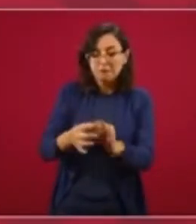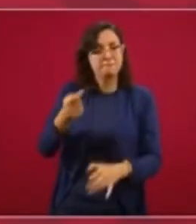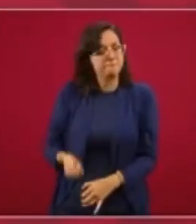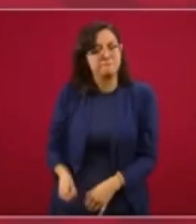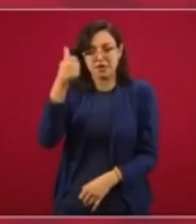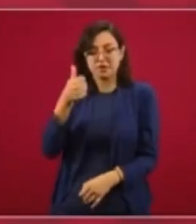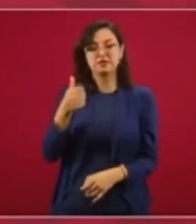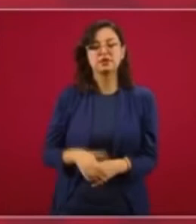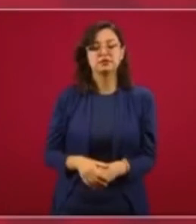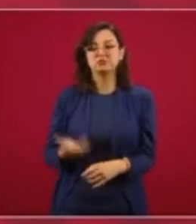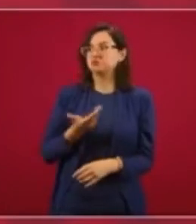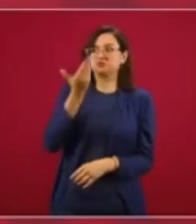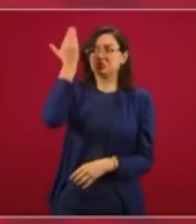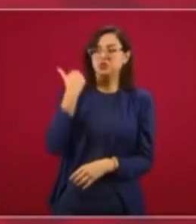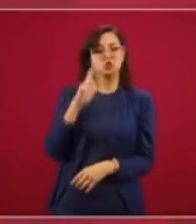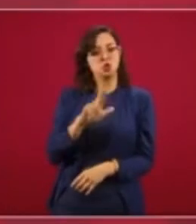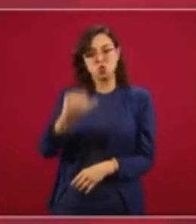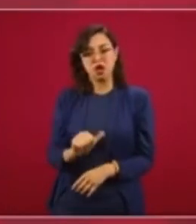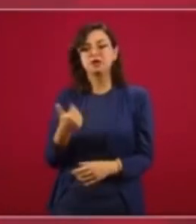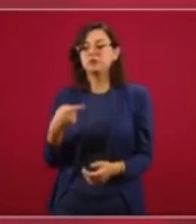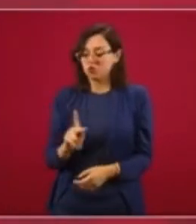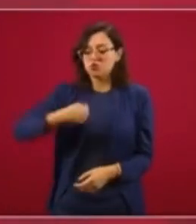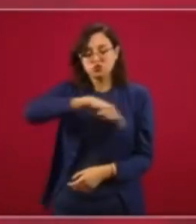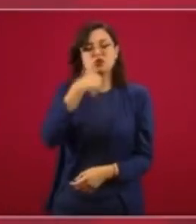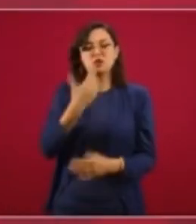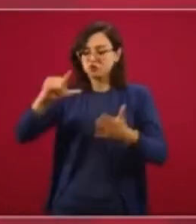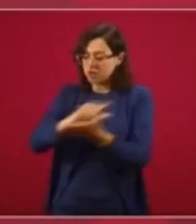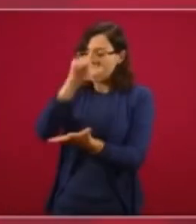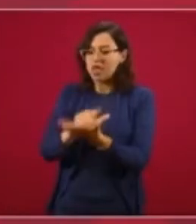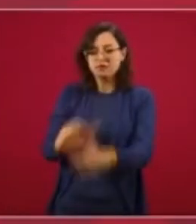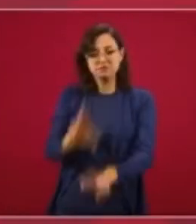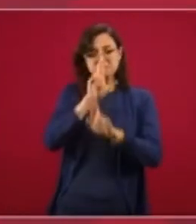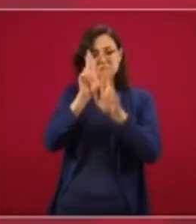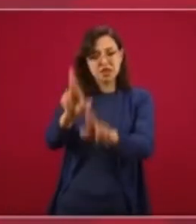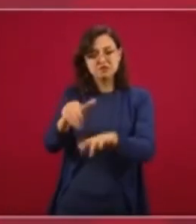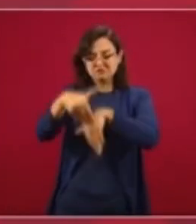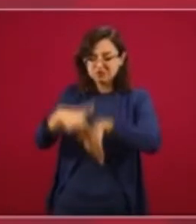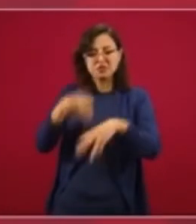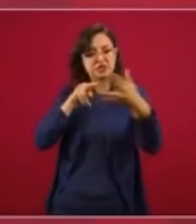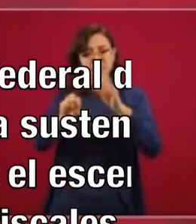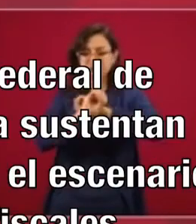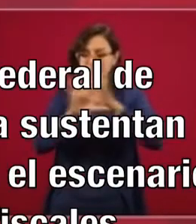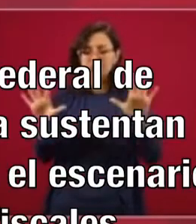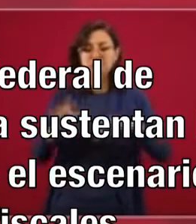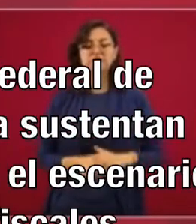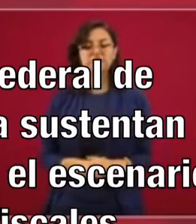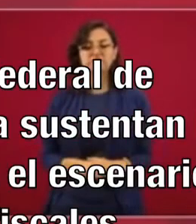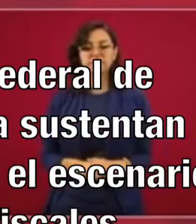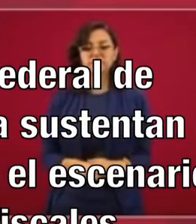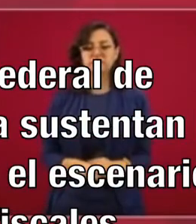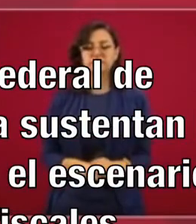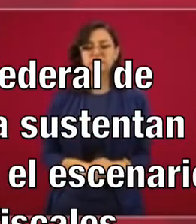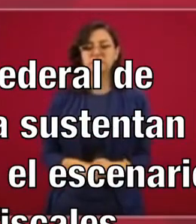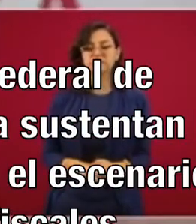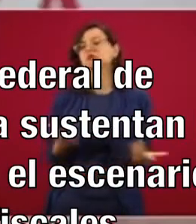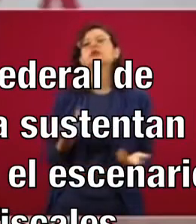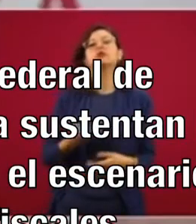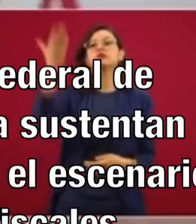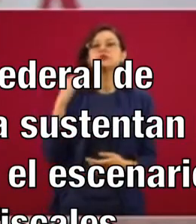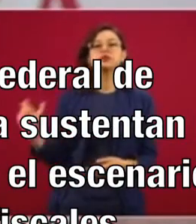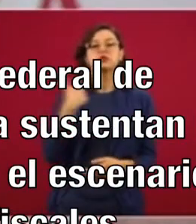con apego a la legalidad y con transparencia. ¿Qué es lo que pasaba